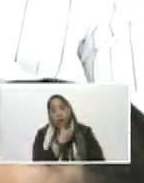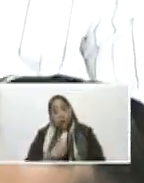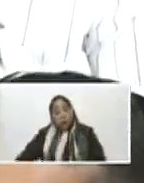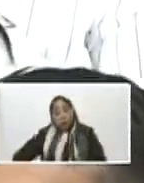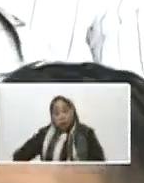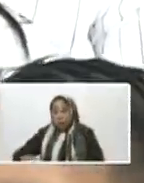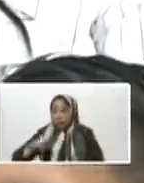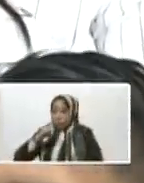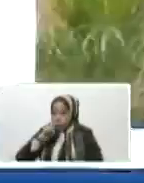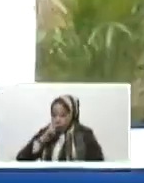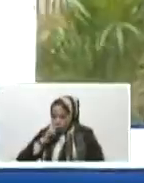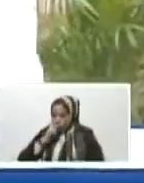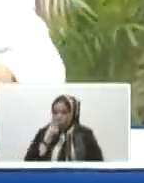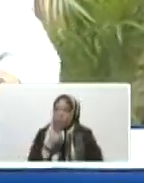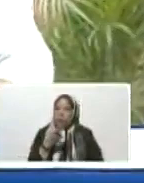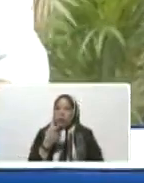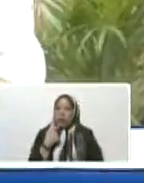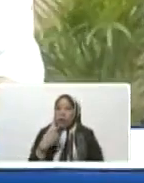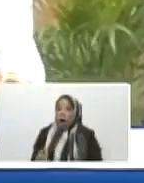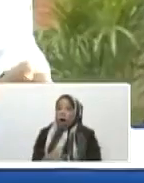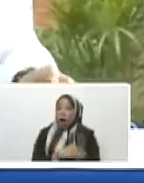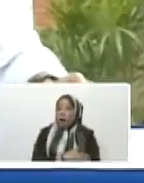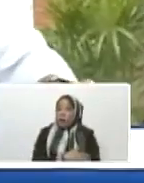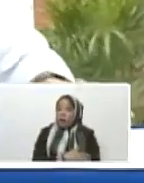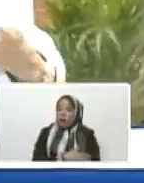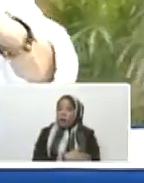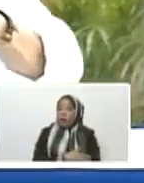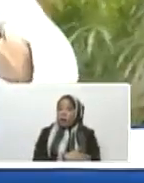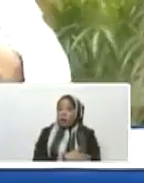de más queda decirle que este